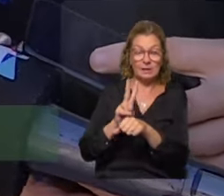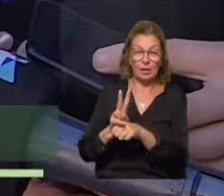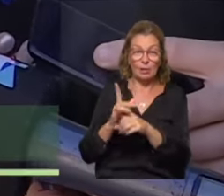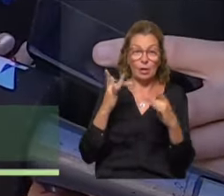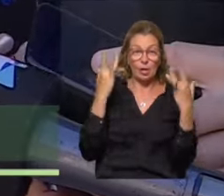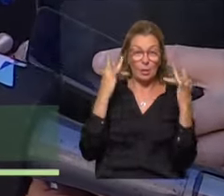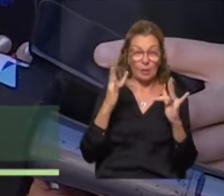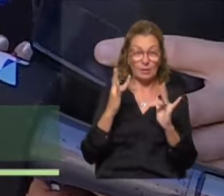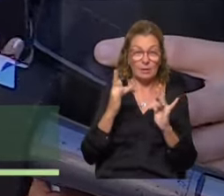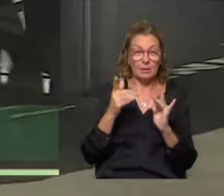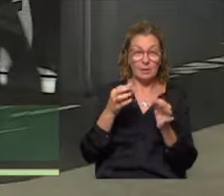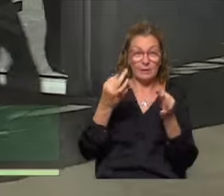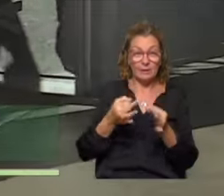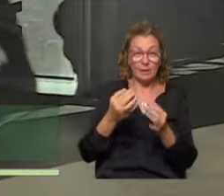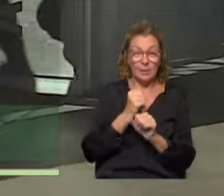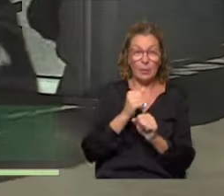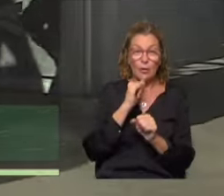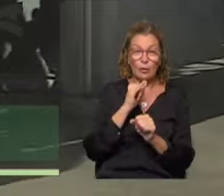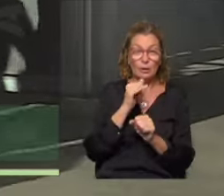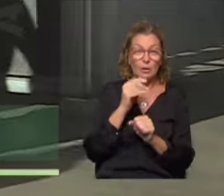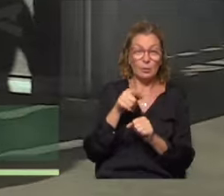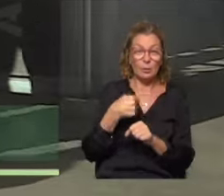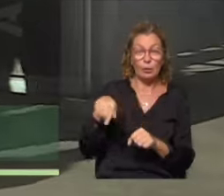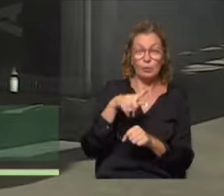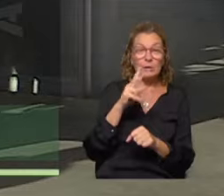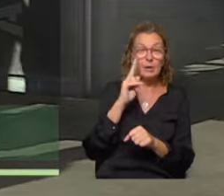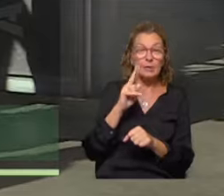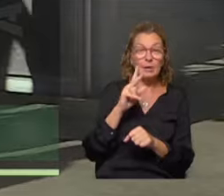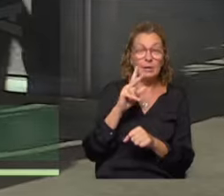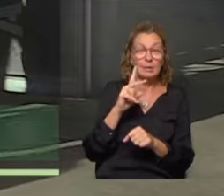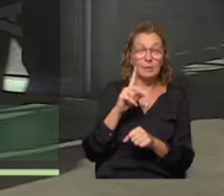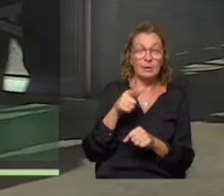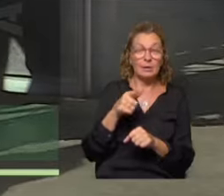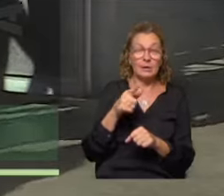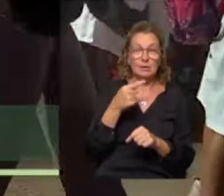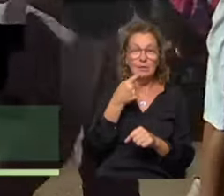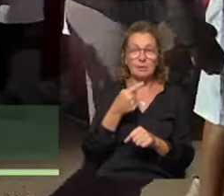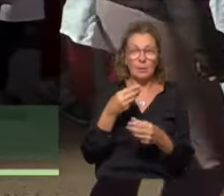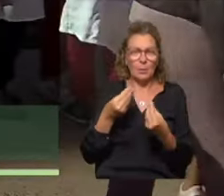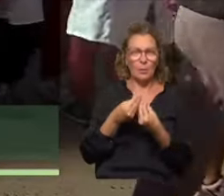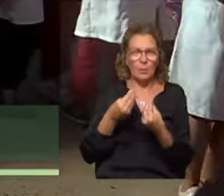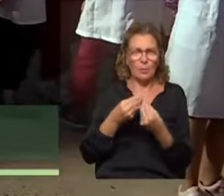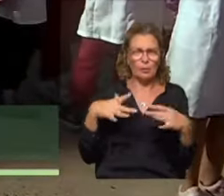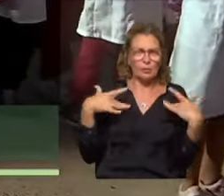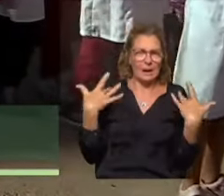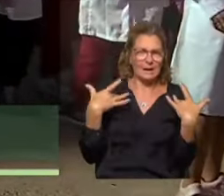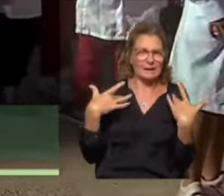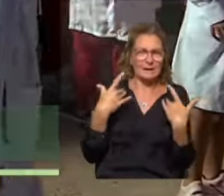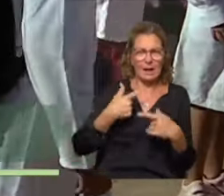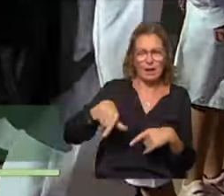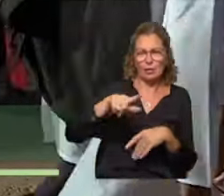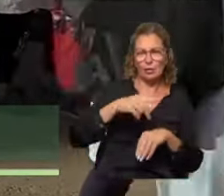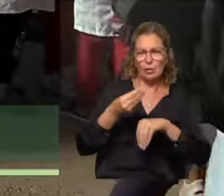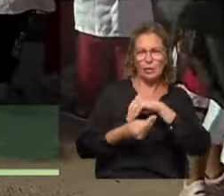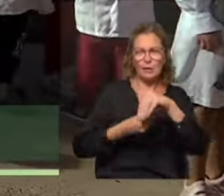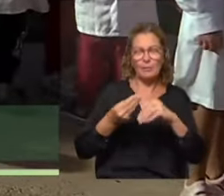y la verdad es que lo que les puedo transmitir es lo que ustedes mismos están viendo. Lejísimos está el caos de esto. Hay muchísima alegría de parte de todas las familias